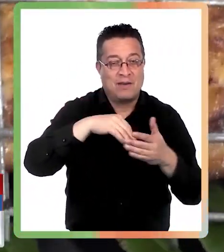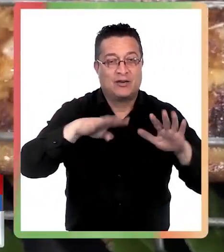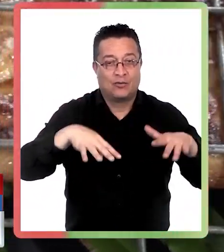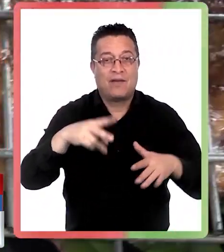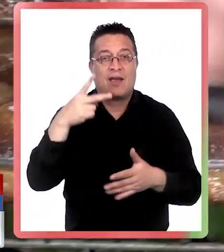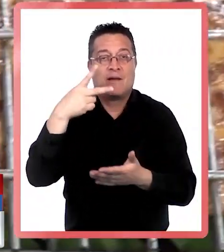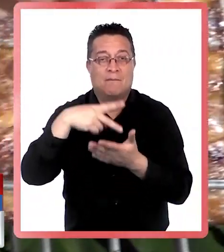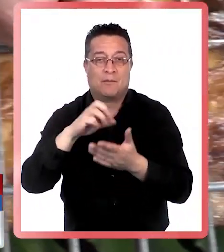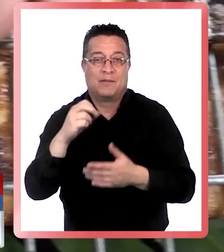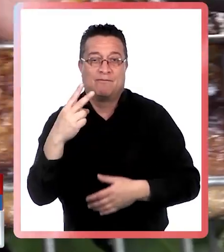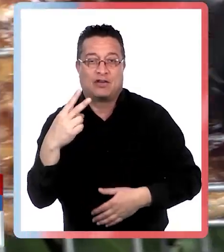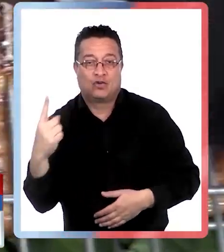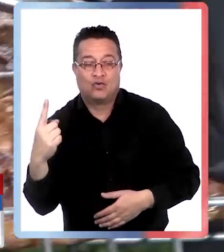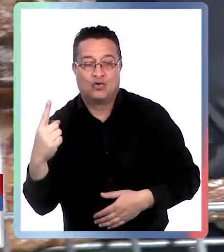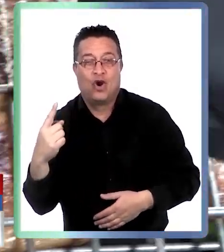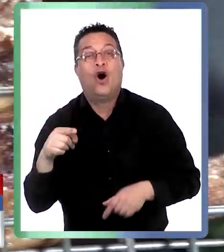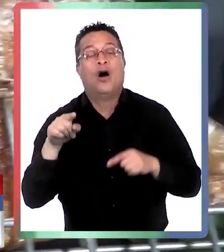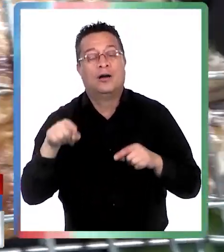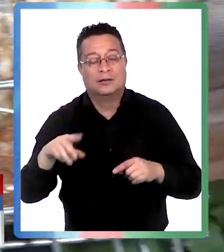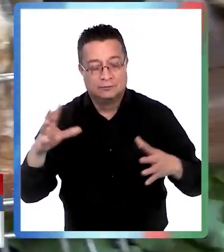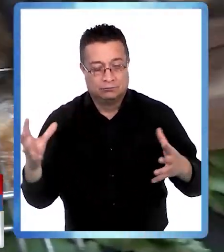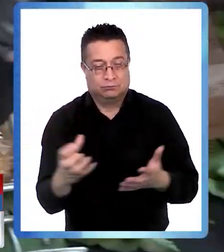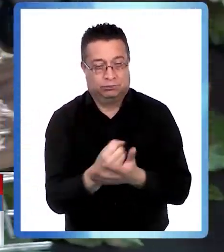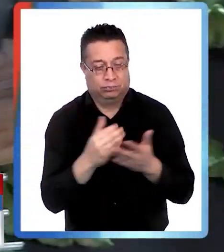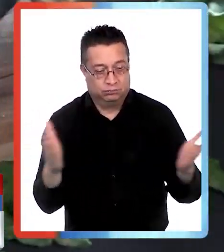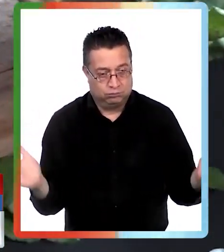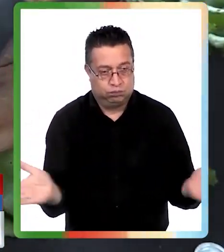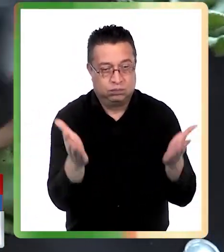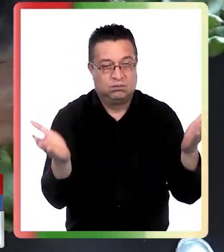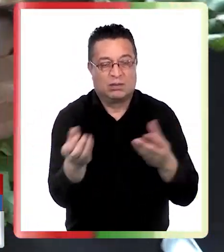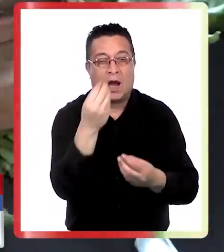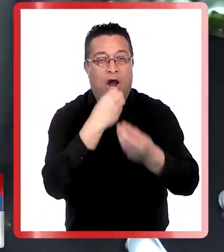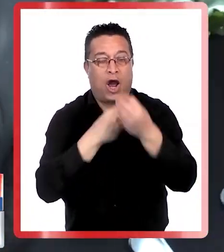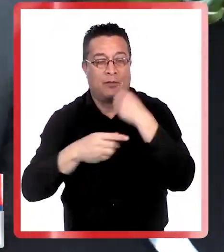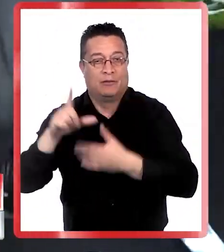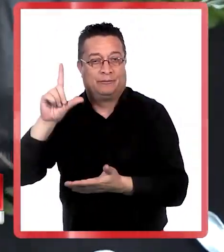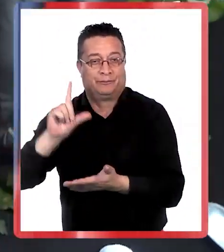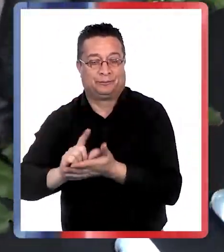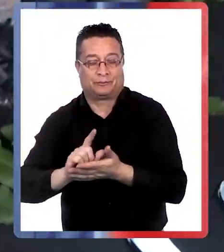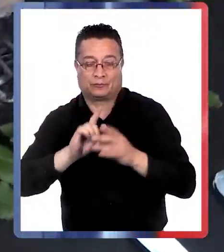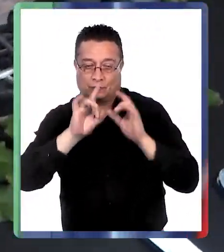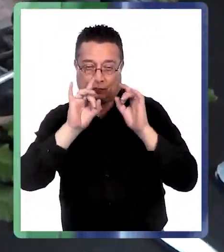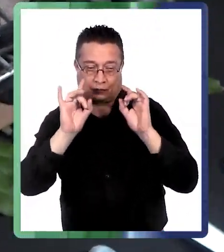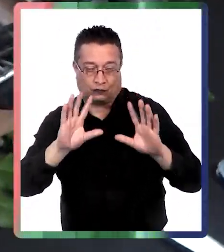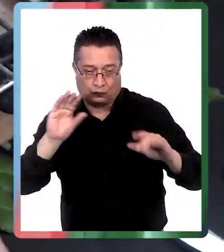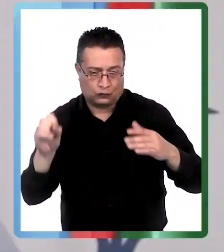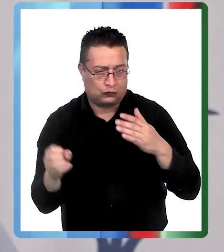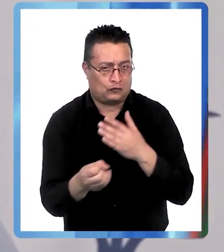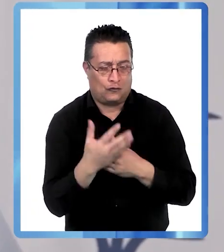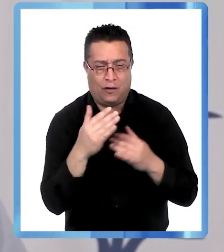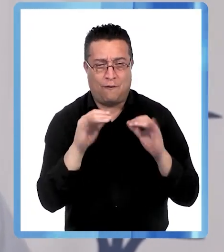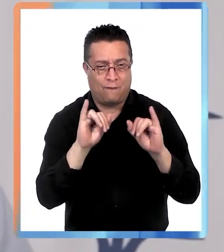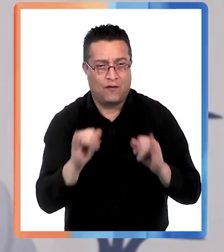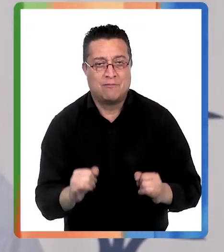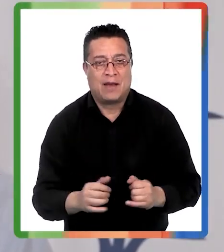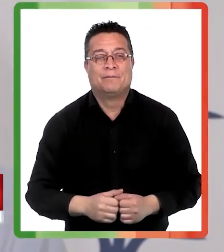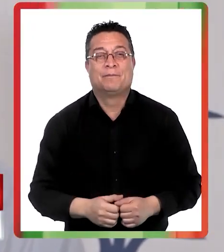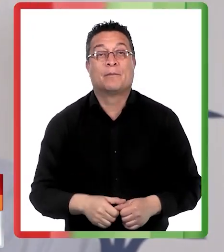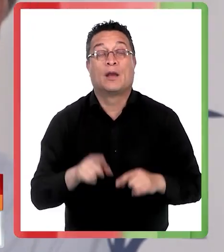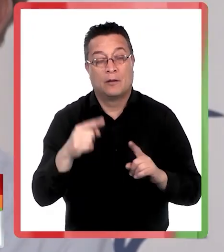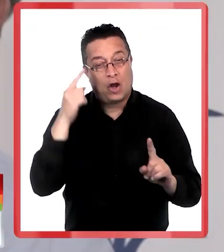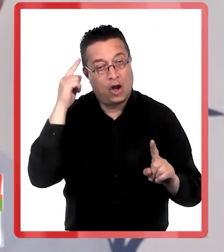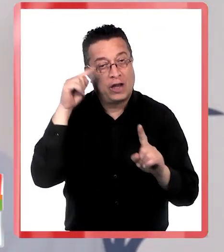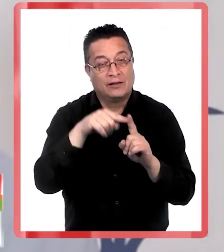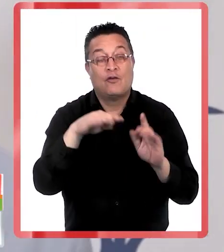y 2021 que logró rescatar y promover la gastronomía local de manera innovadora objetivo de este programa